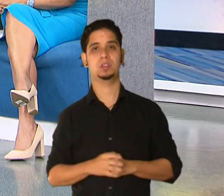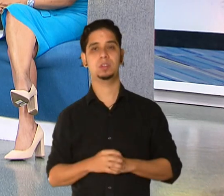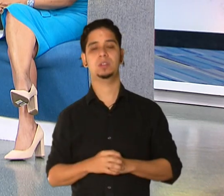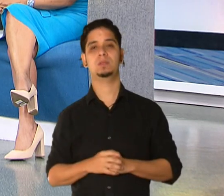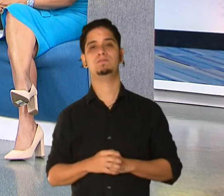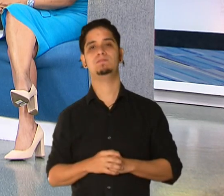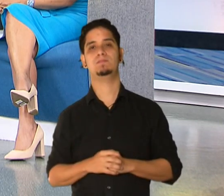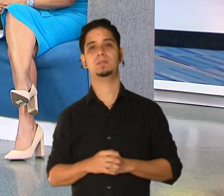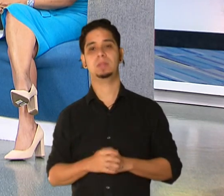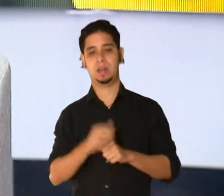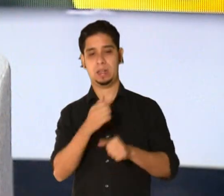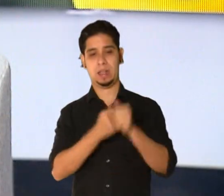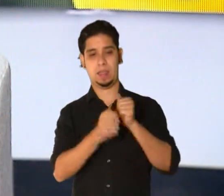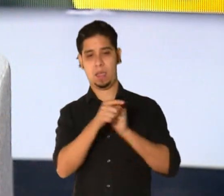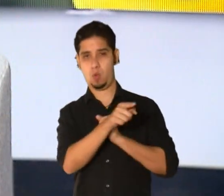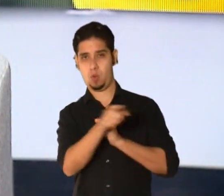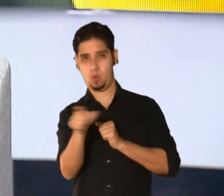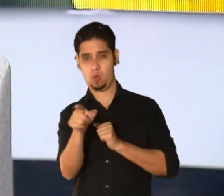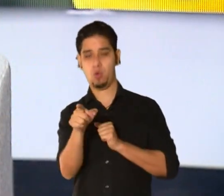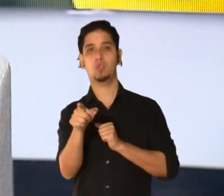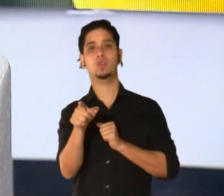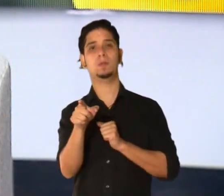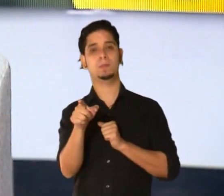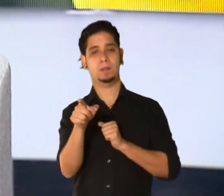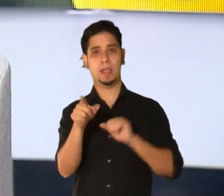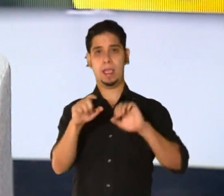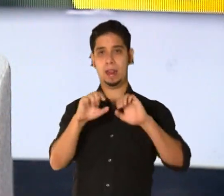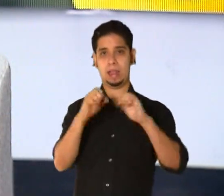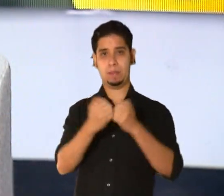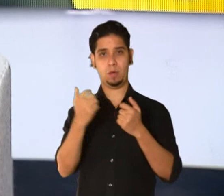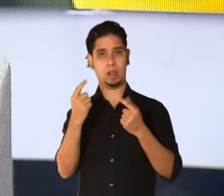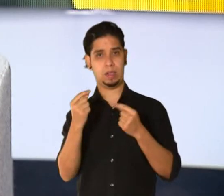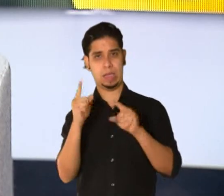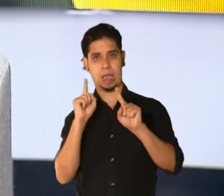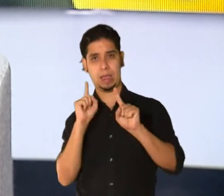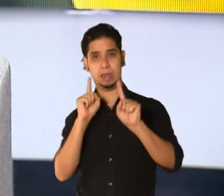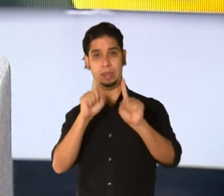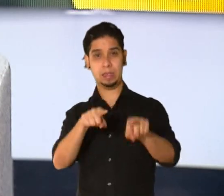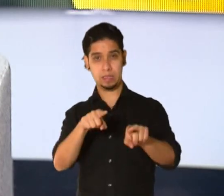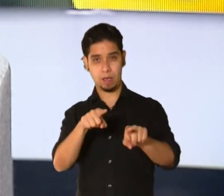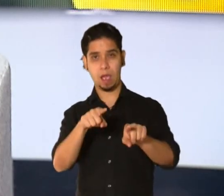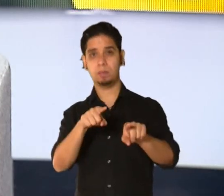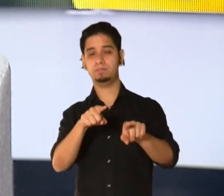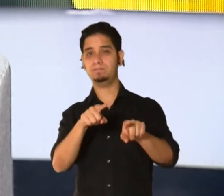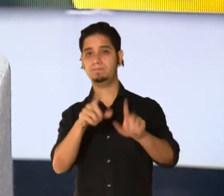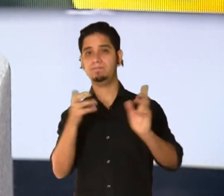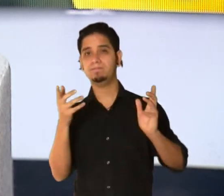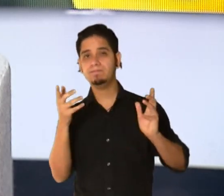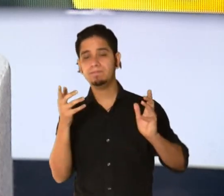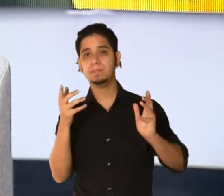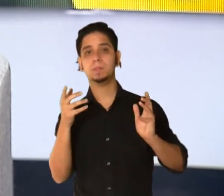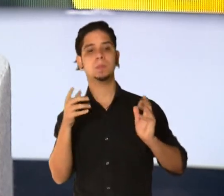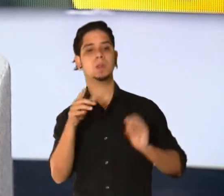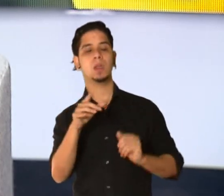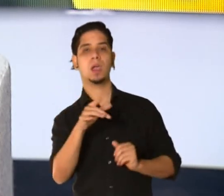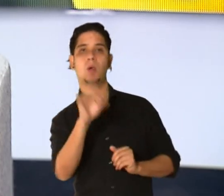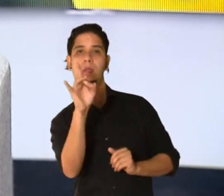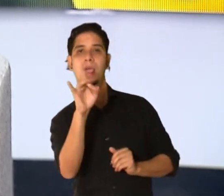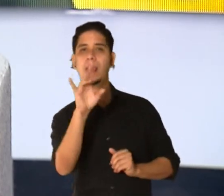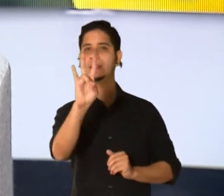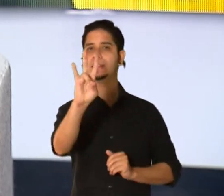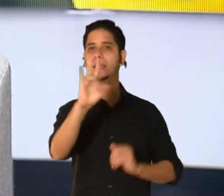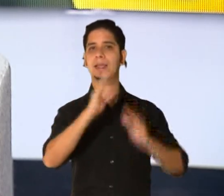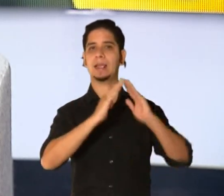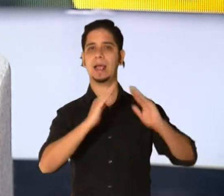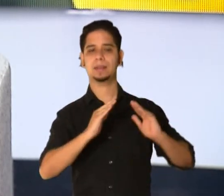Entonces, en cada uno de estos seleccionados, el equipo iba y aleatoriamente o al azar seleccionaba 7